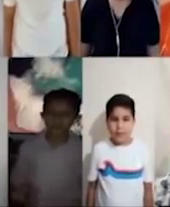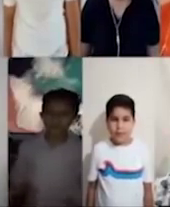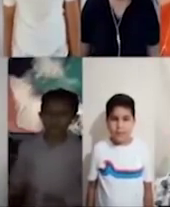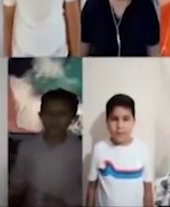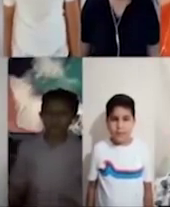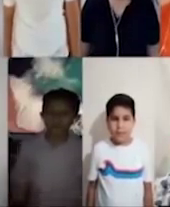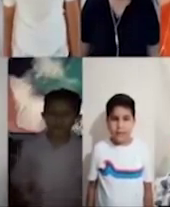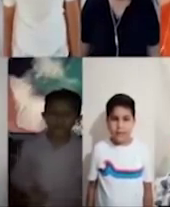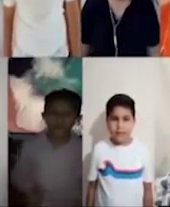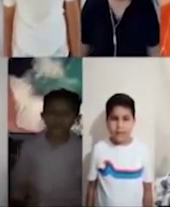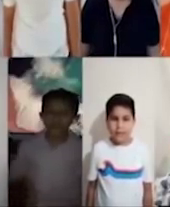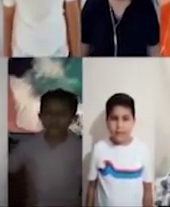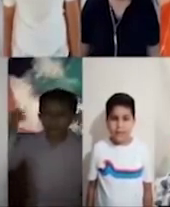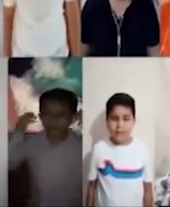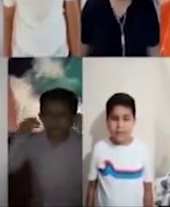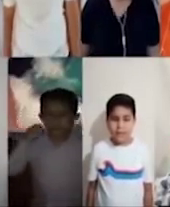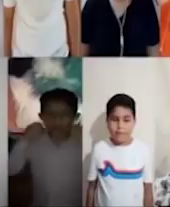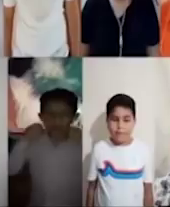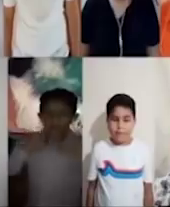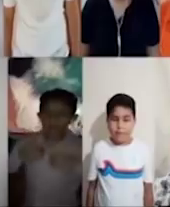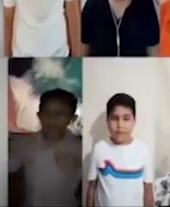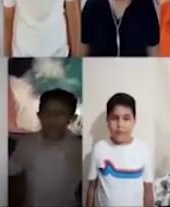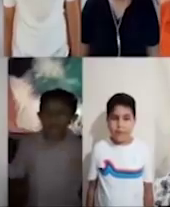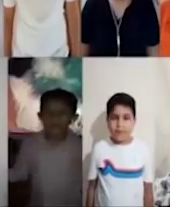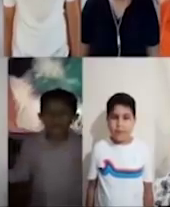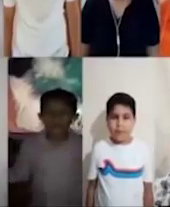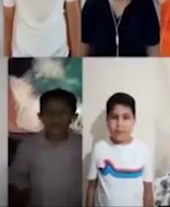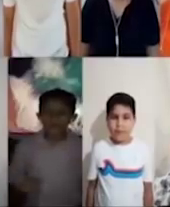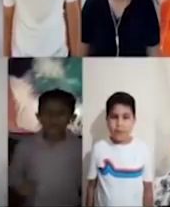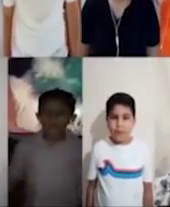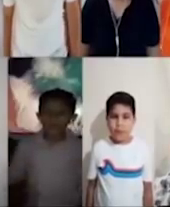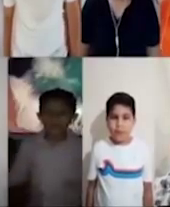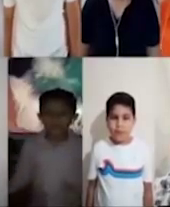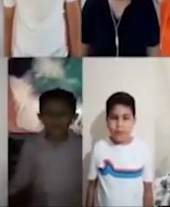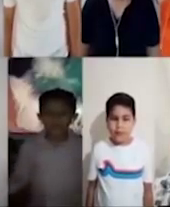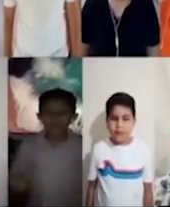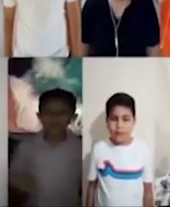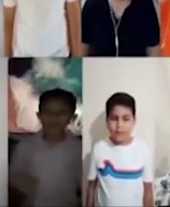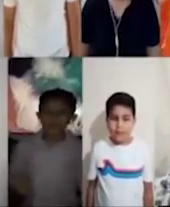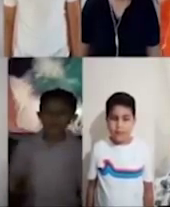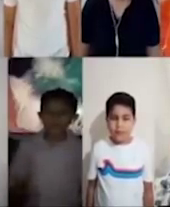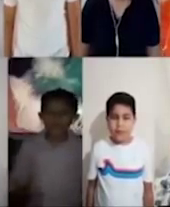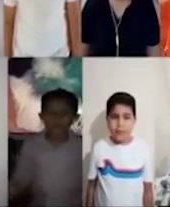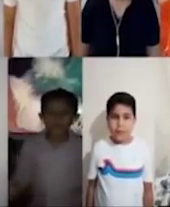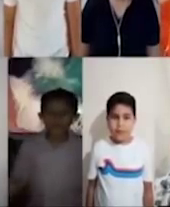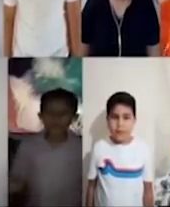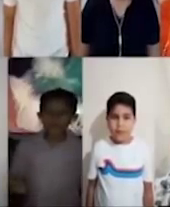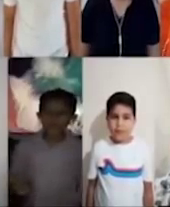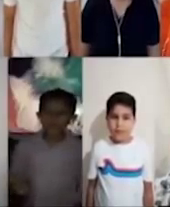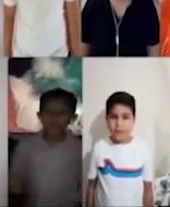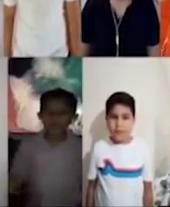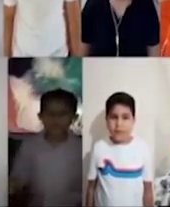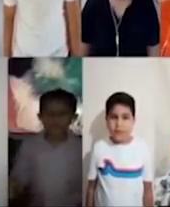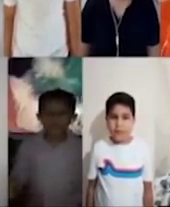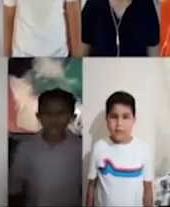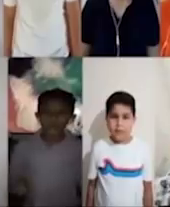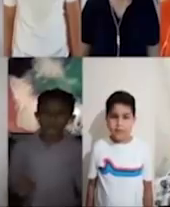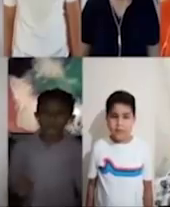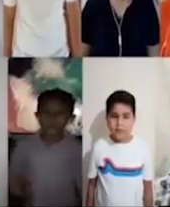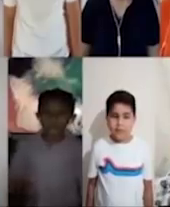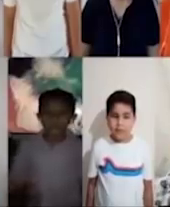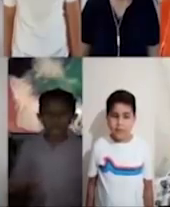blancas olas su carita podían blanquear. La negrita cucurumbe a